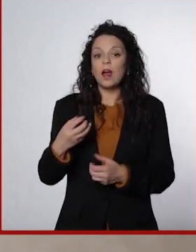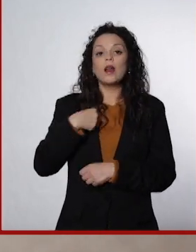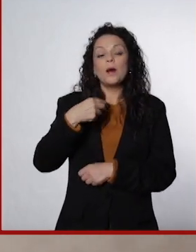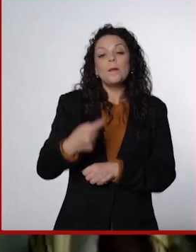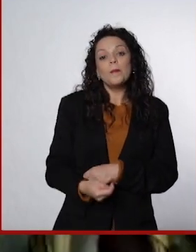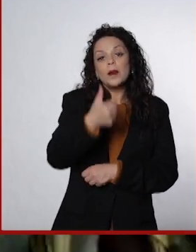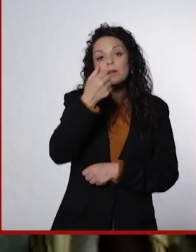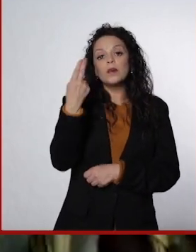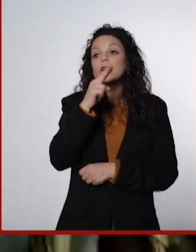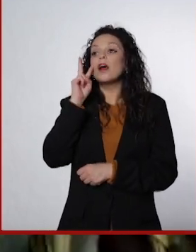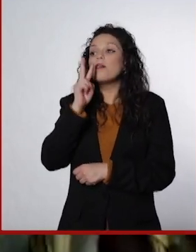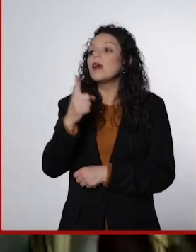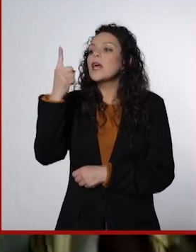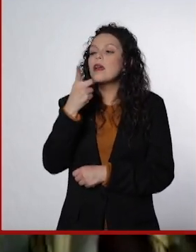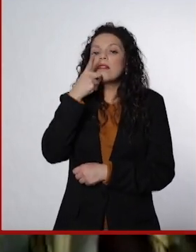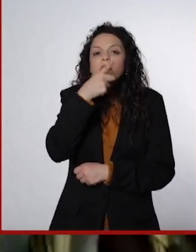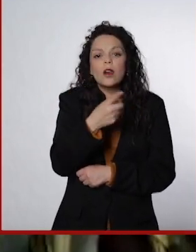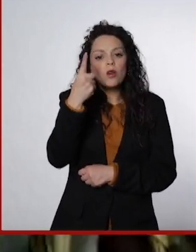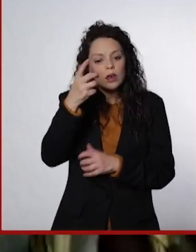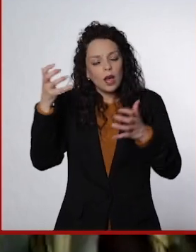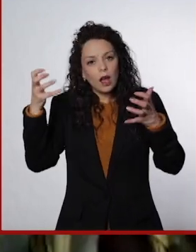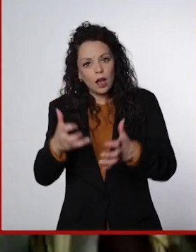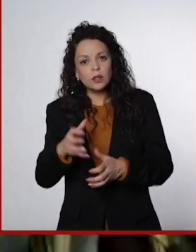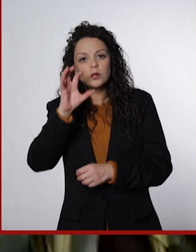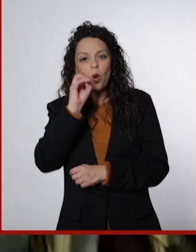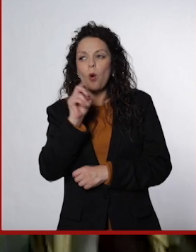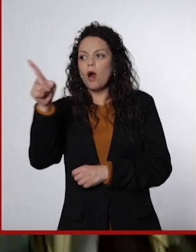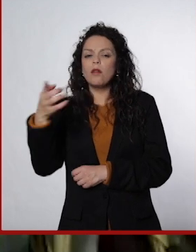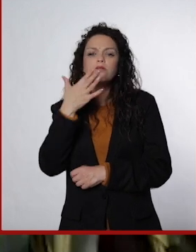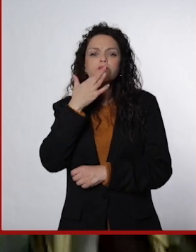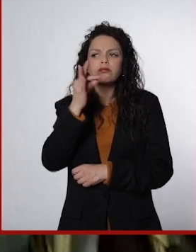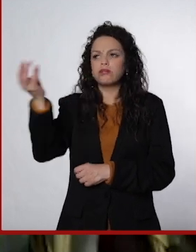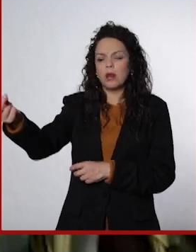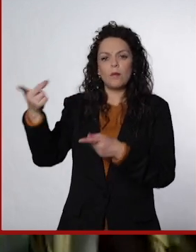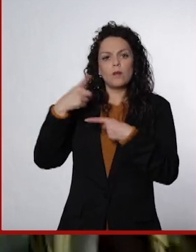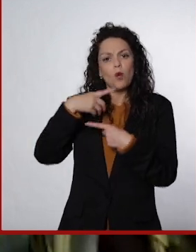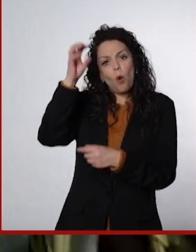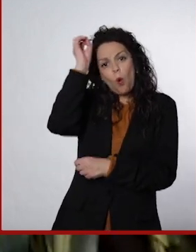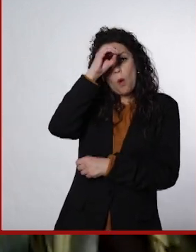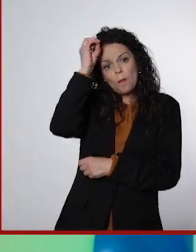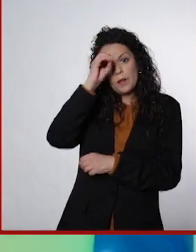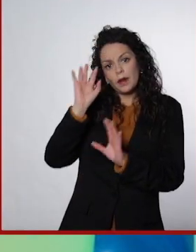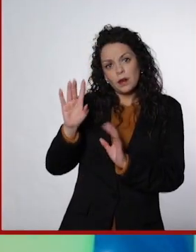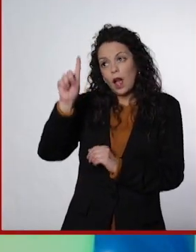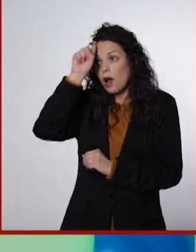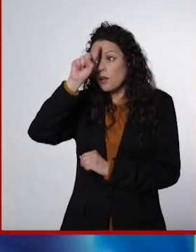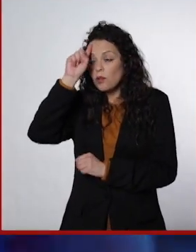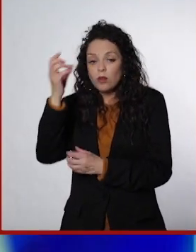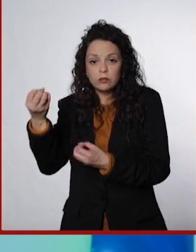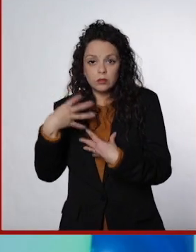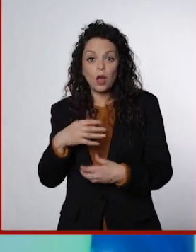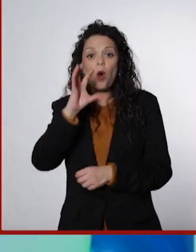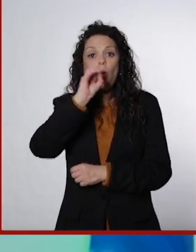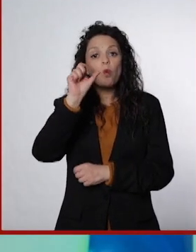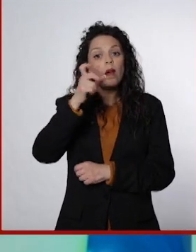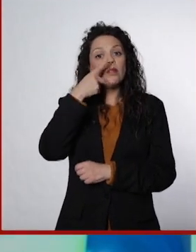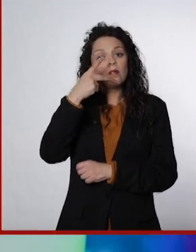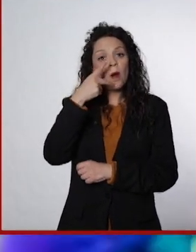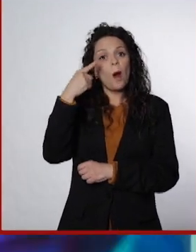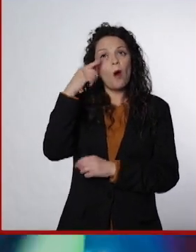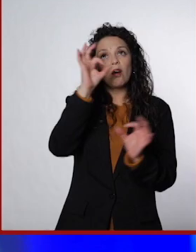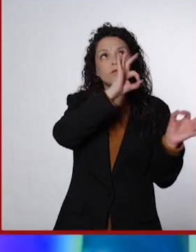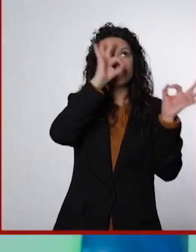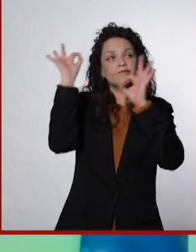dijo específicamente esa persona, no sé, como me hizo un comentario que es o me volteó los ojos cuando estaba hablando, o yo qué